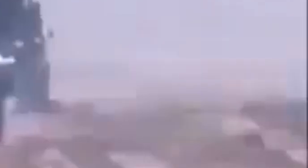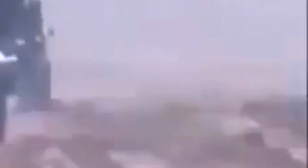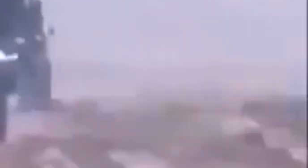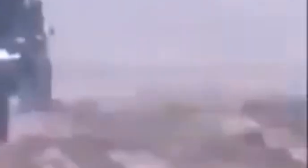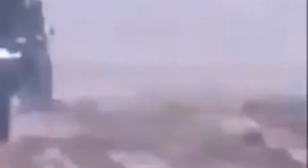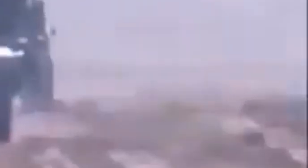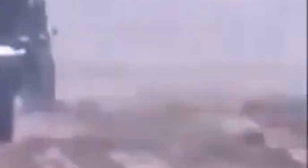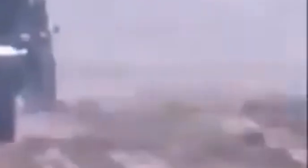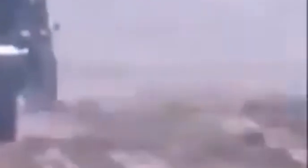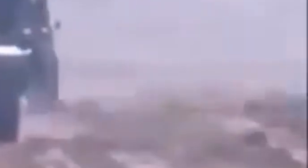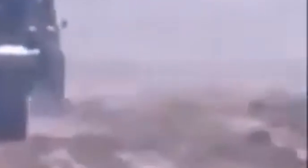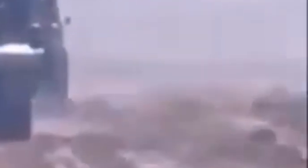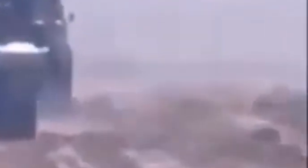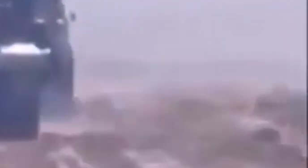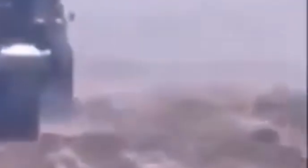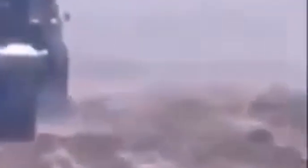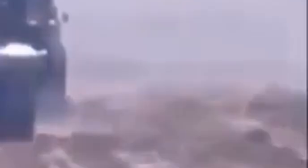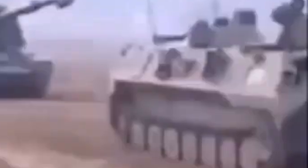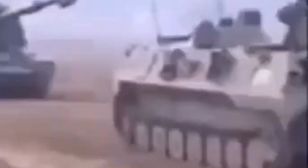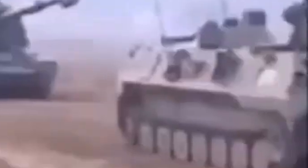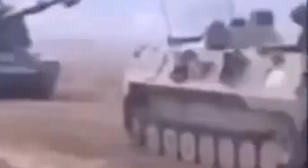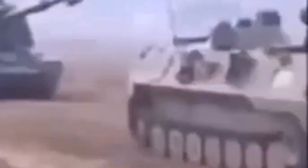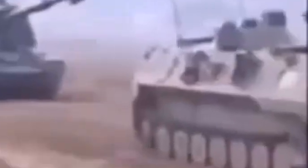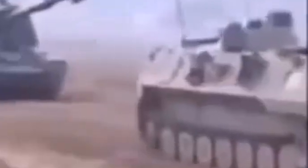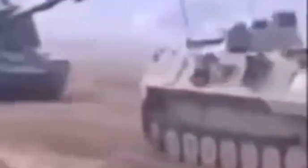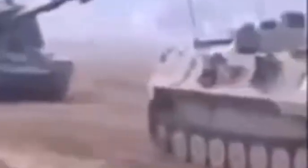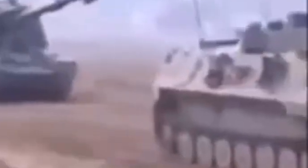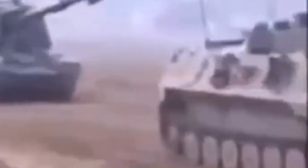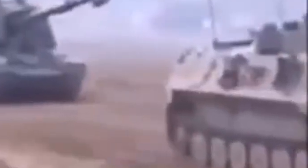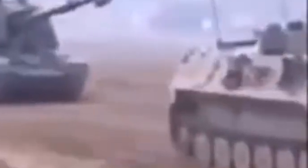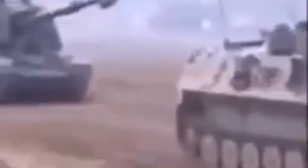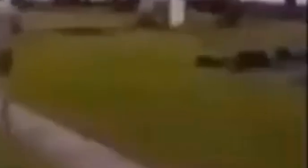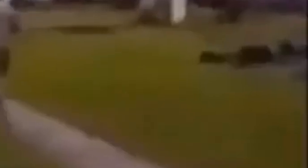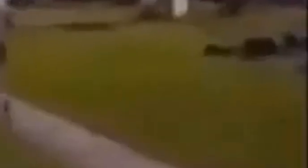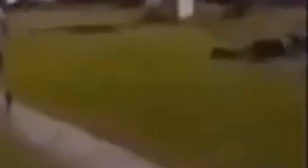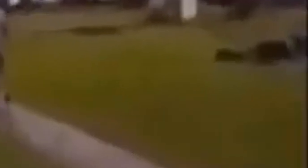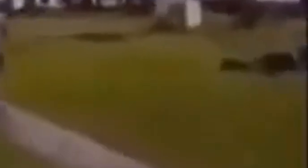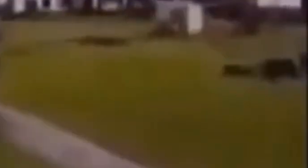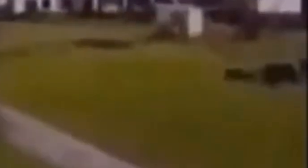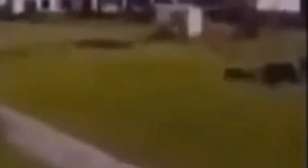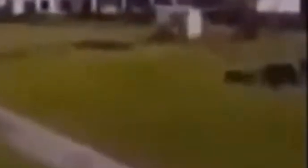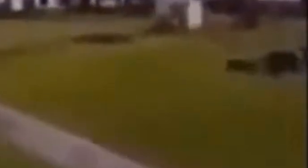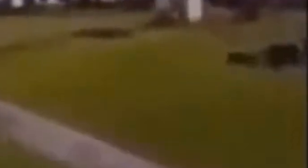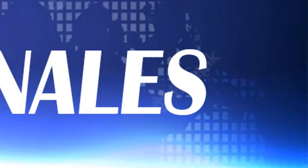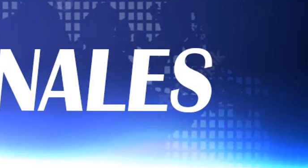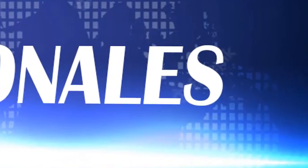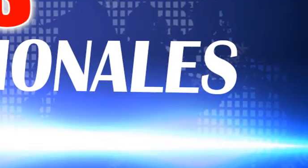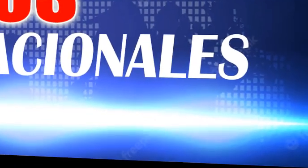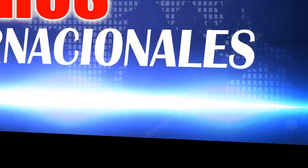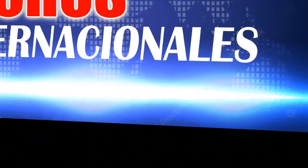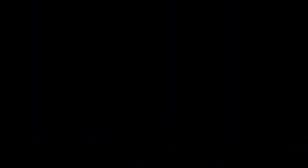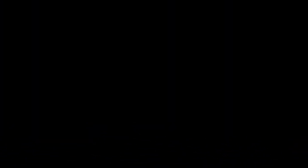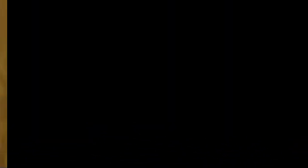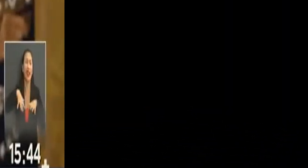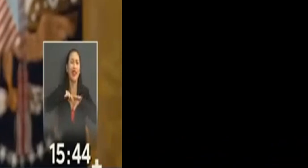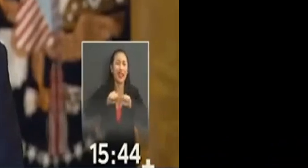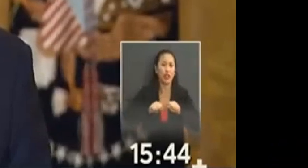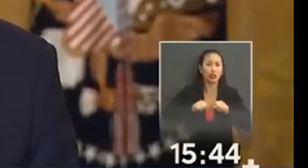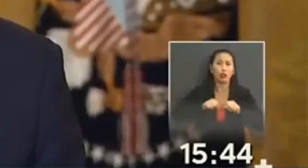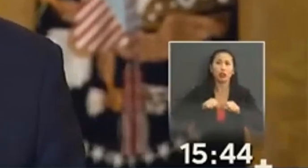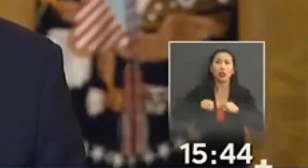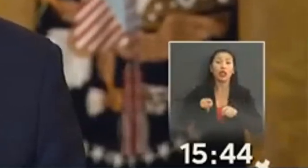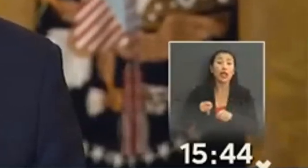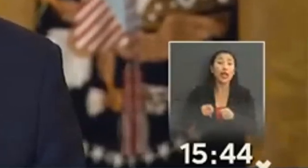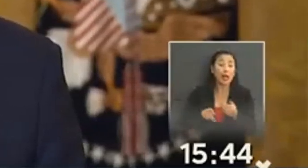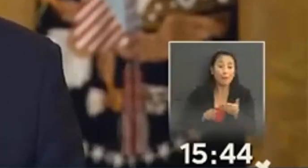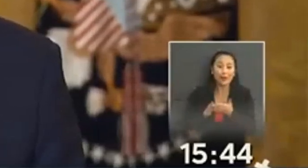ordene el presidente. Agregó que evalúan la estrategia para un día después de que Nicolás Maduro deje el poder. Esto porque, esta es